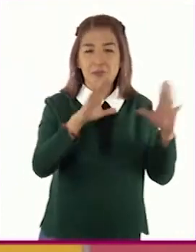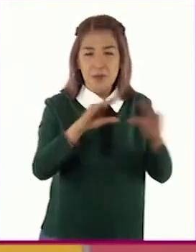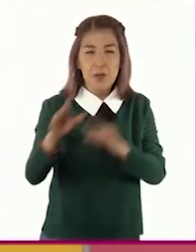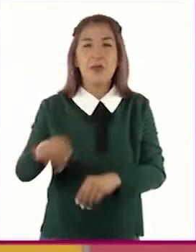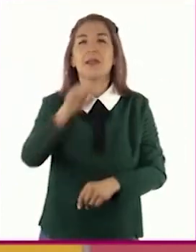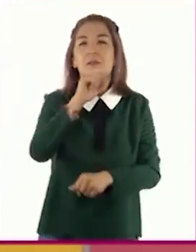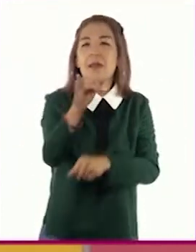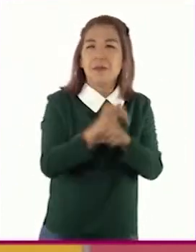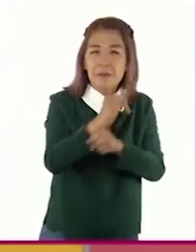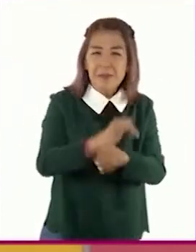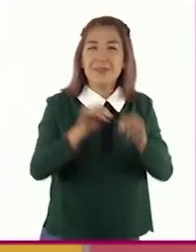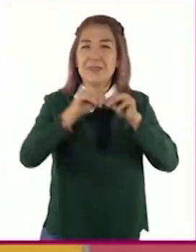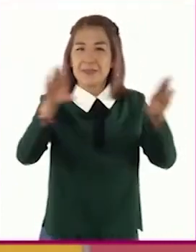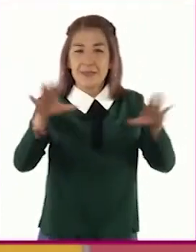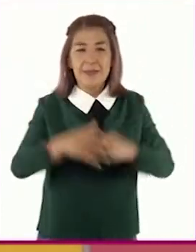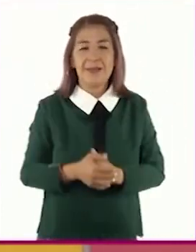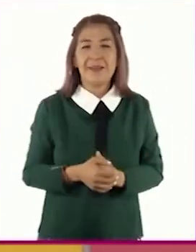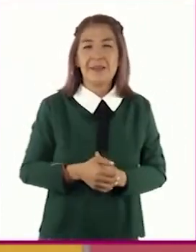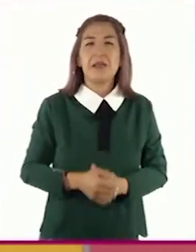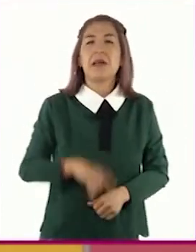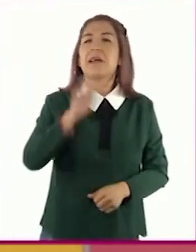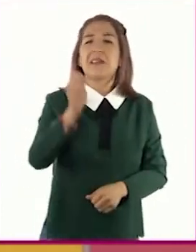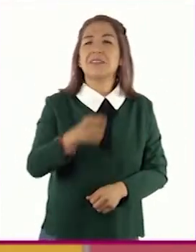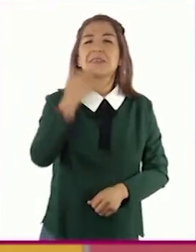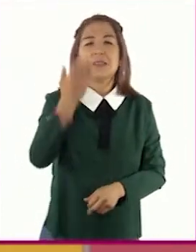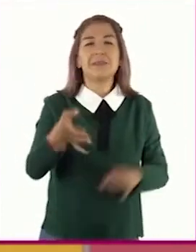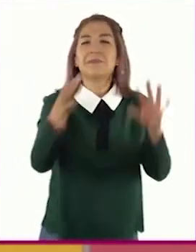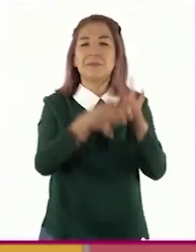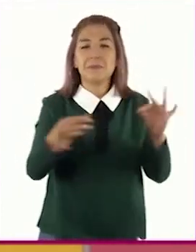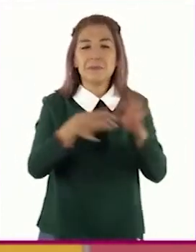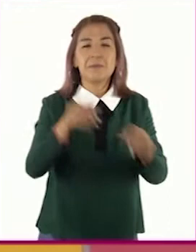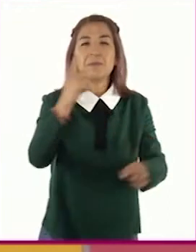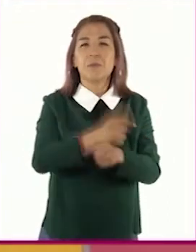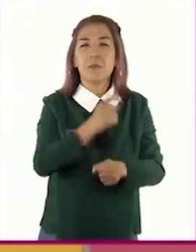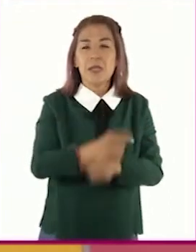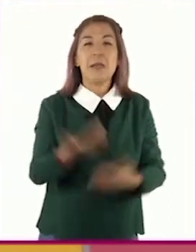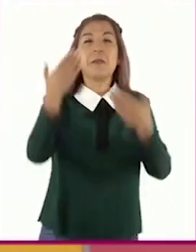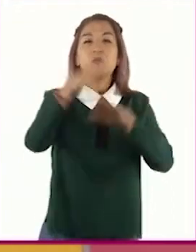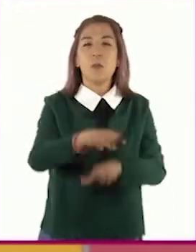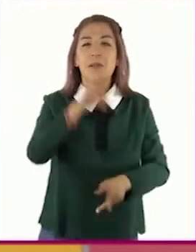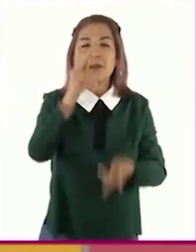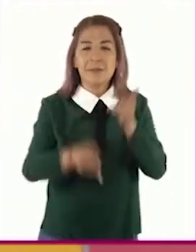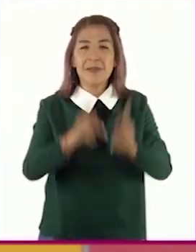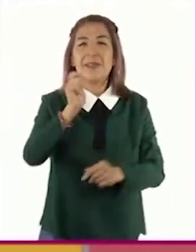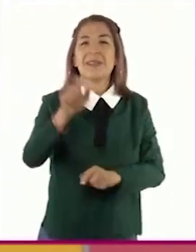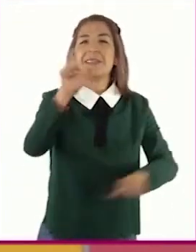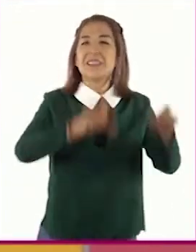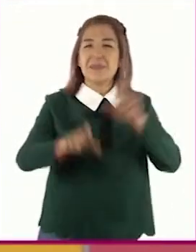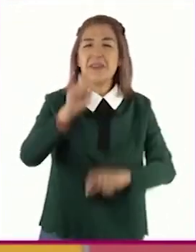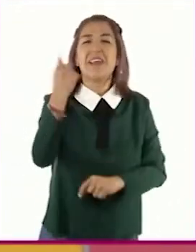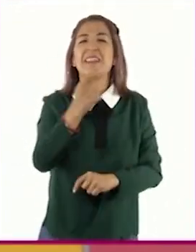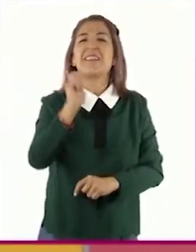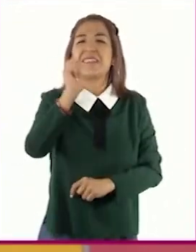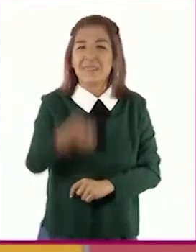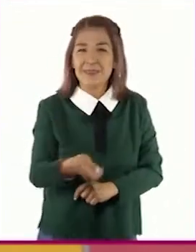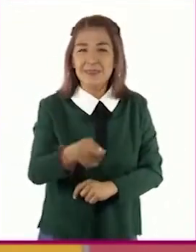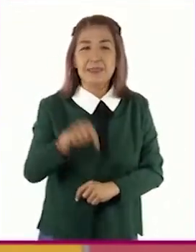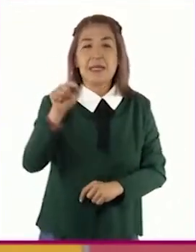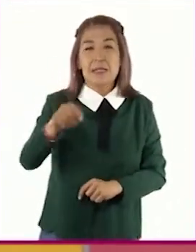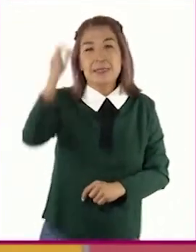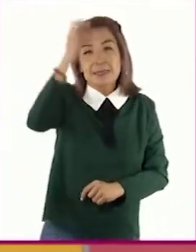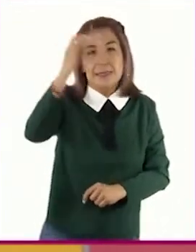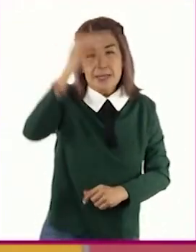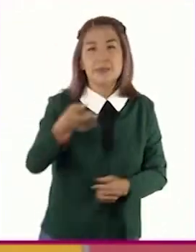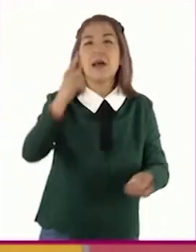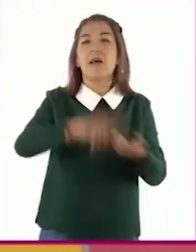divulgación. Y miren, lo primero que les quiero decir es que vamos a hablar de química. ¿Qué es la química? Y la química es la ciencia